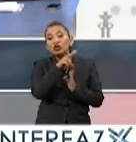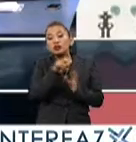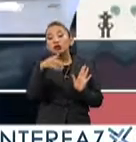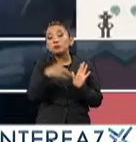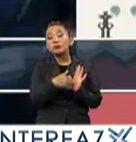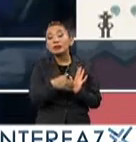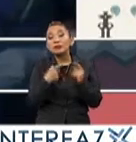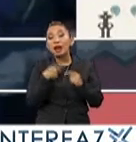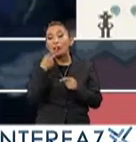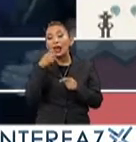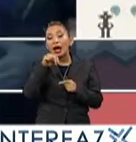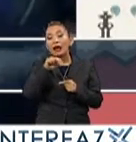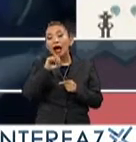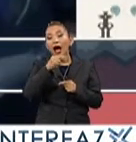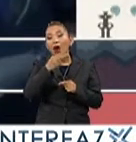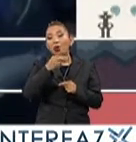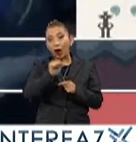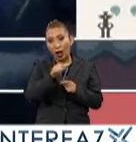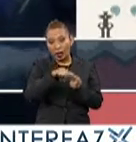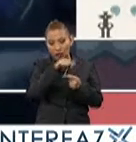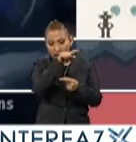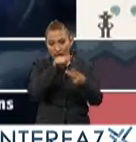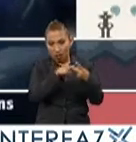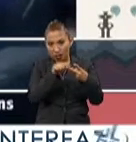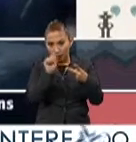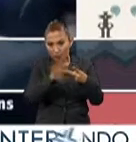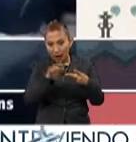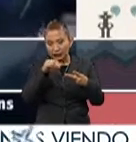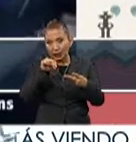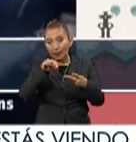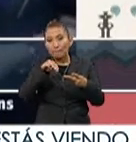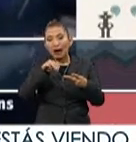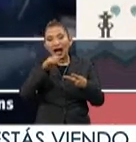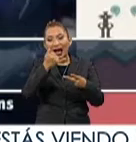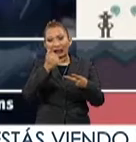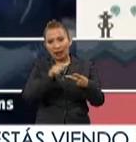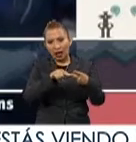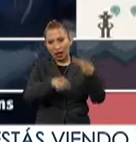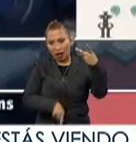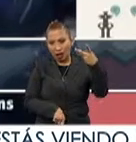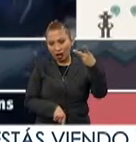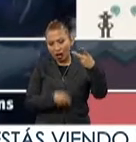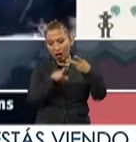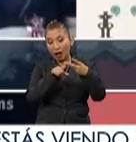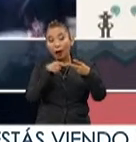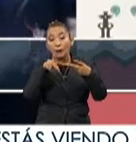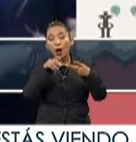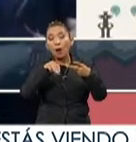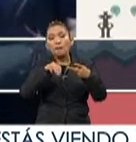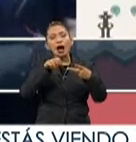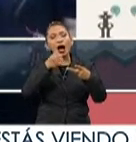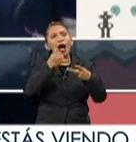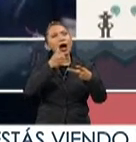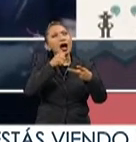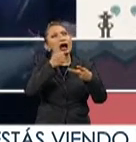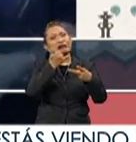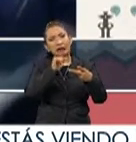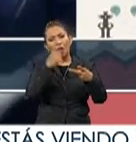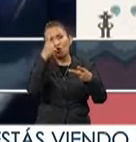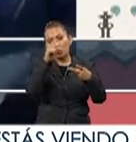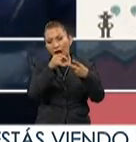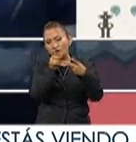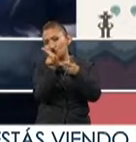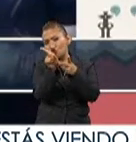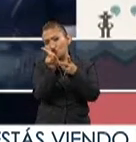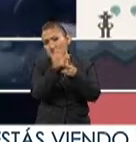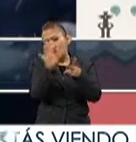personas hablan el náhuatl. La siguiente lengua más hablada es el maya. Sin embargo, el maya es una sola